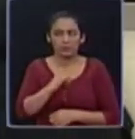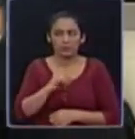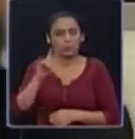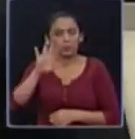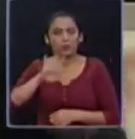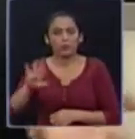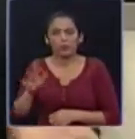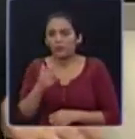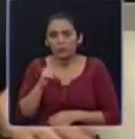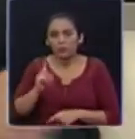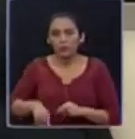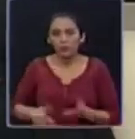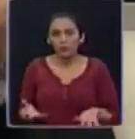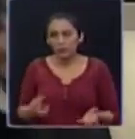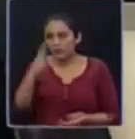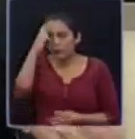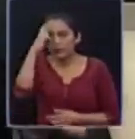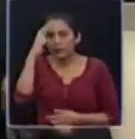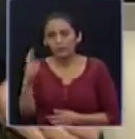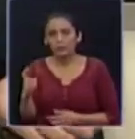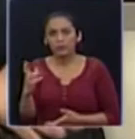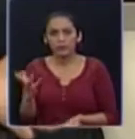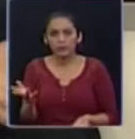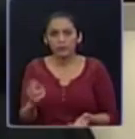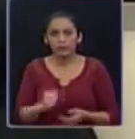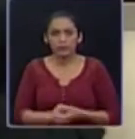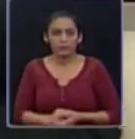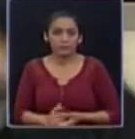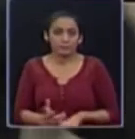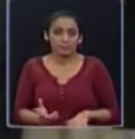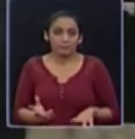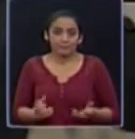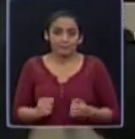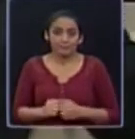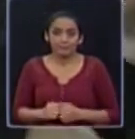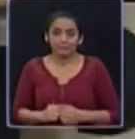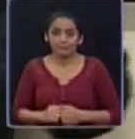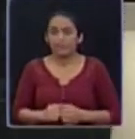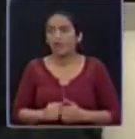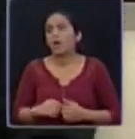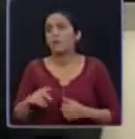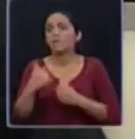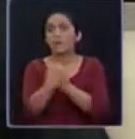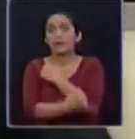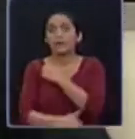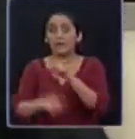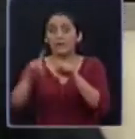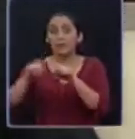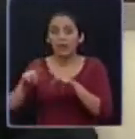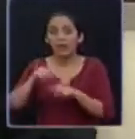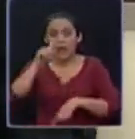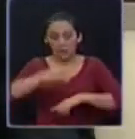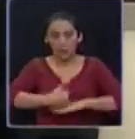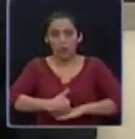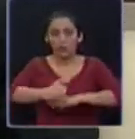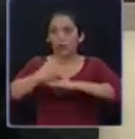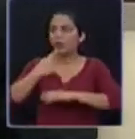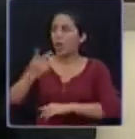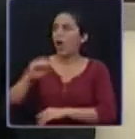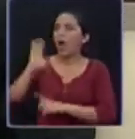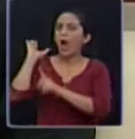lo que se hace en otros países, que para eso sí somos buenos? Es decir, que mira, que no sé dónde se hace esto, que el presidente tal está en contra